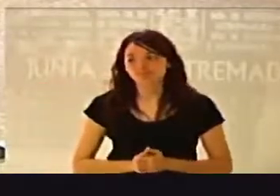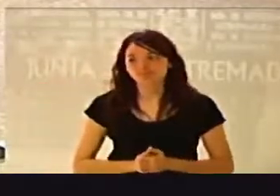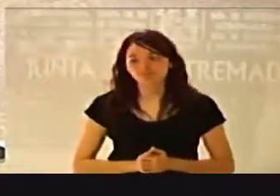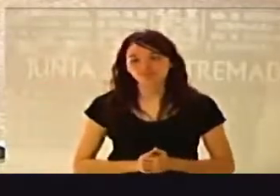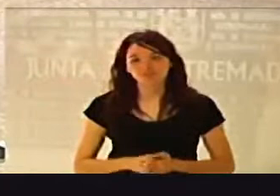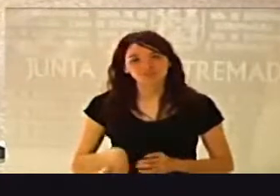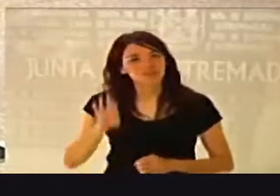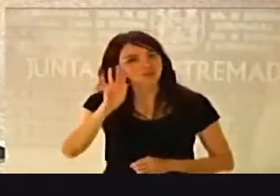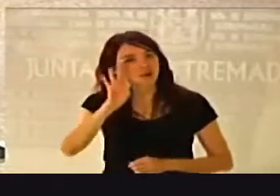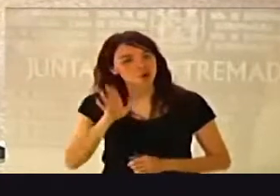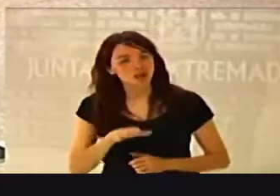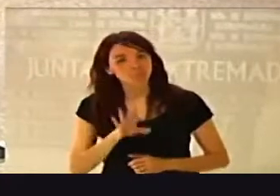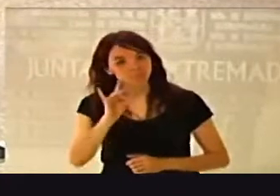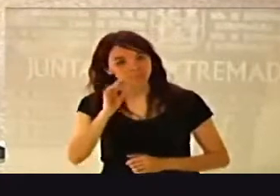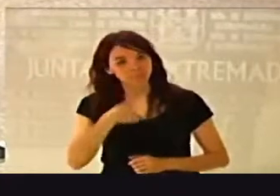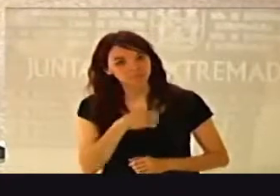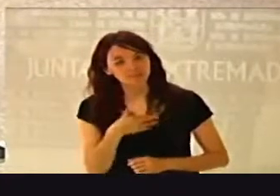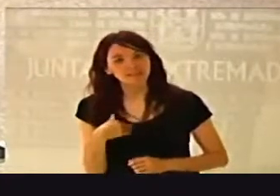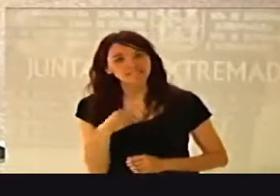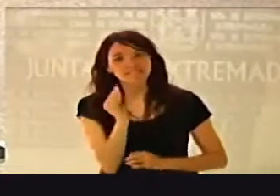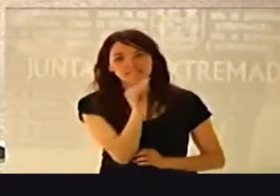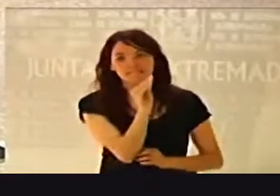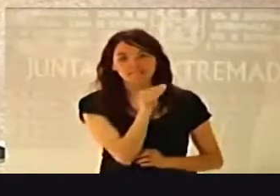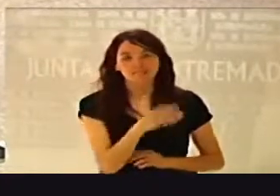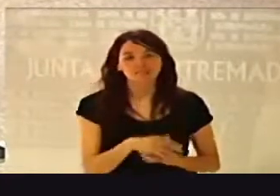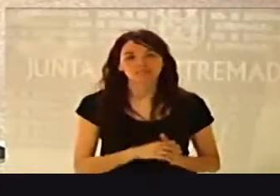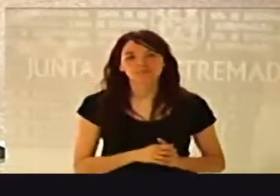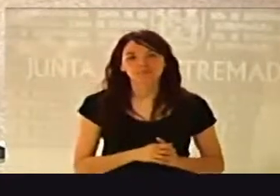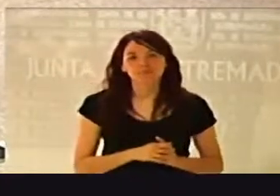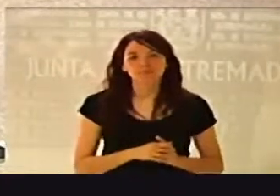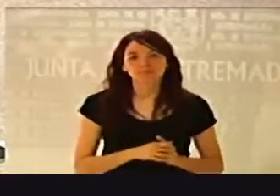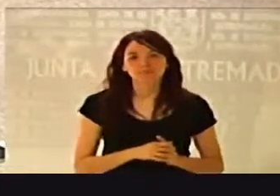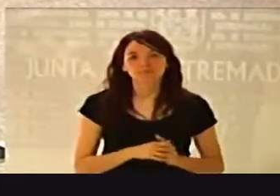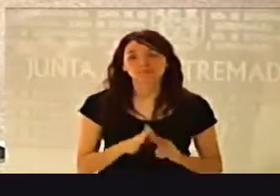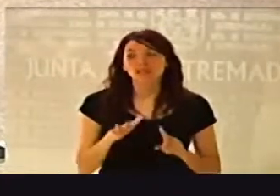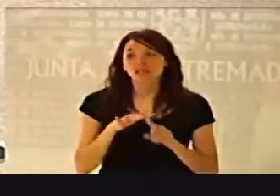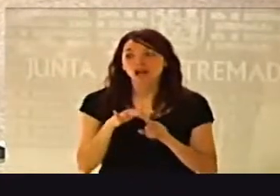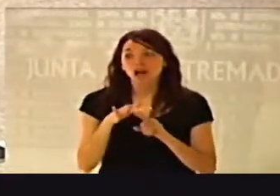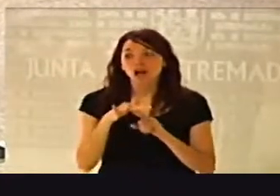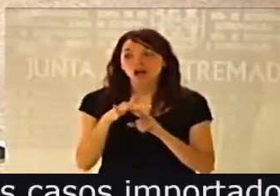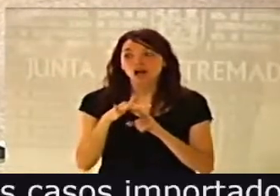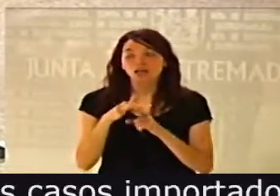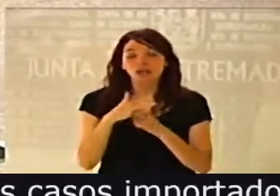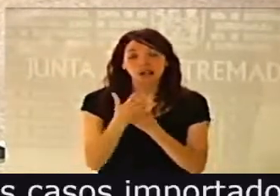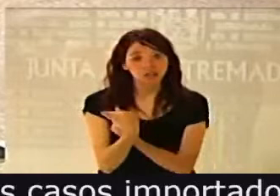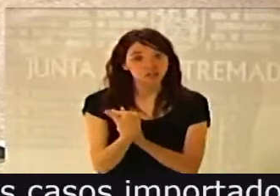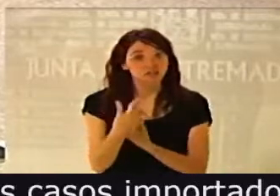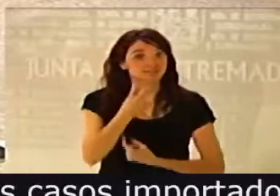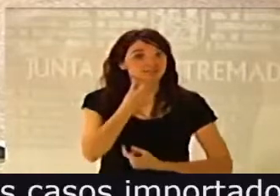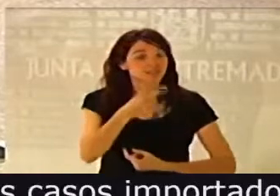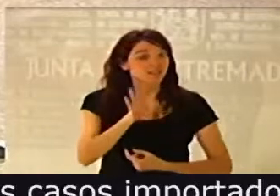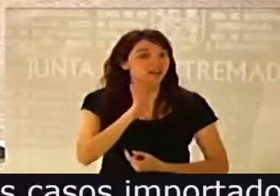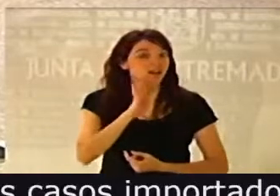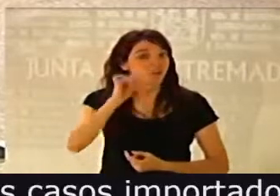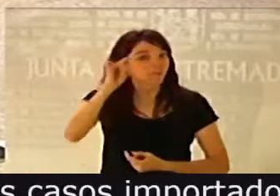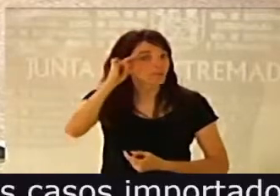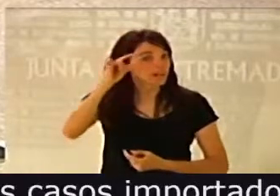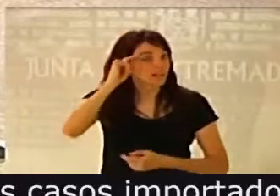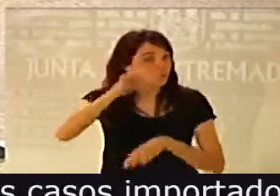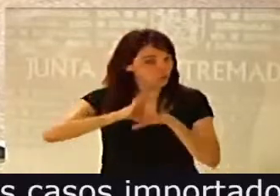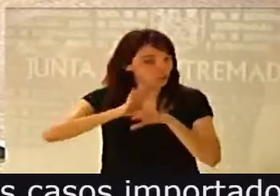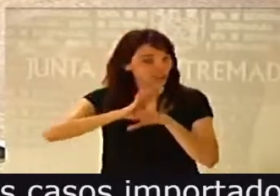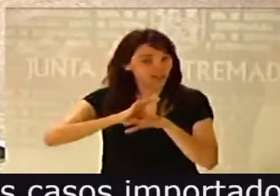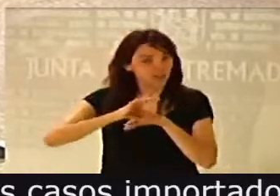Hola, buenas. Sí, yo quería preguntar por los casos importados de los que daba cuenta el consejero José María Vergeles. No sé si ha